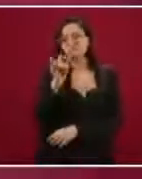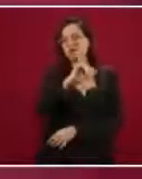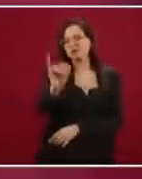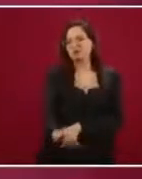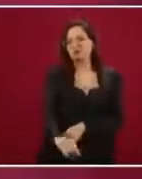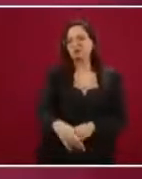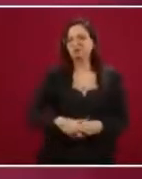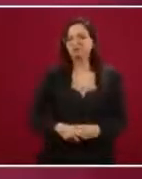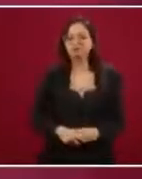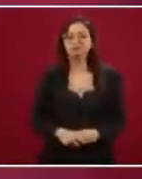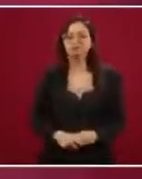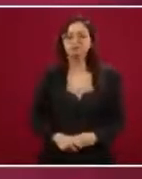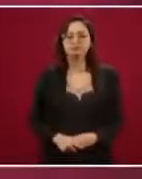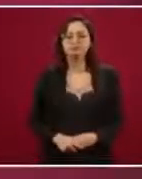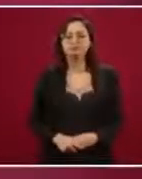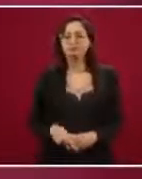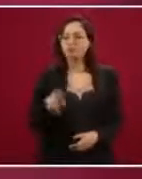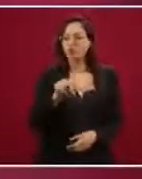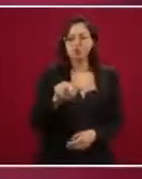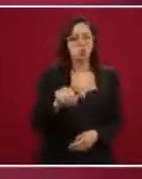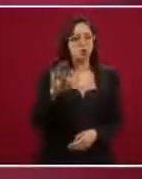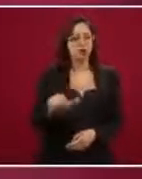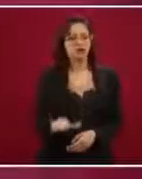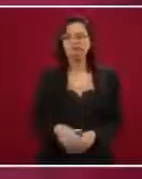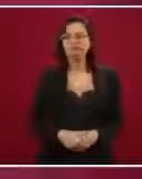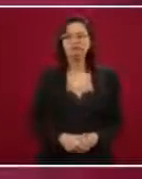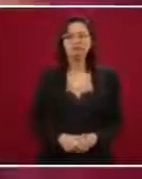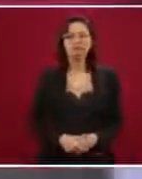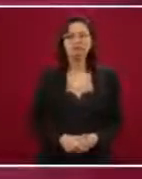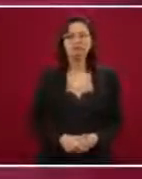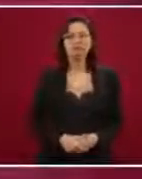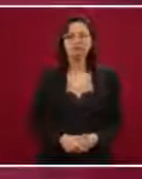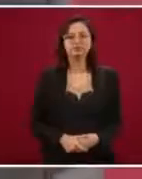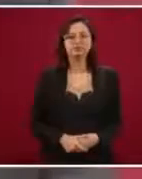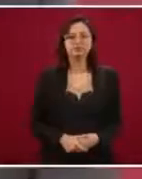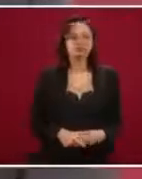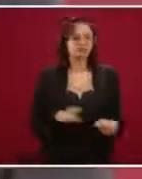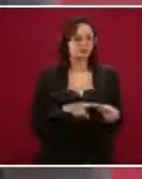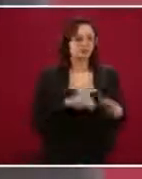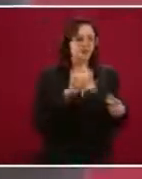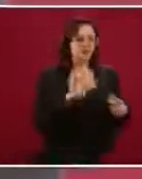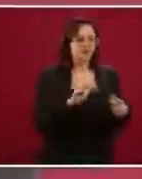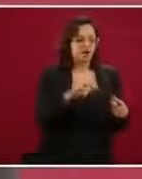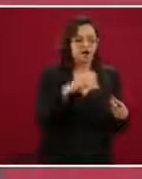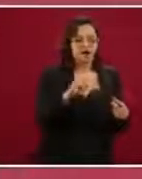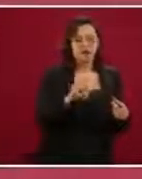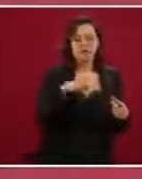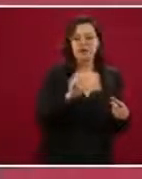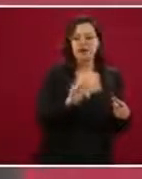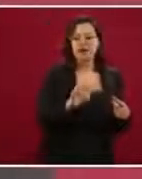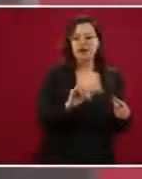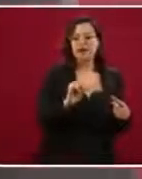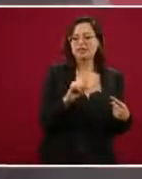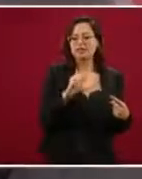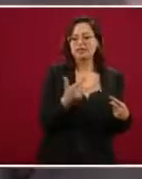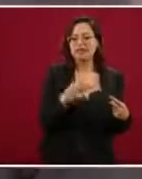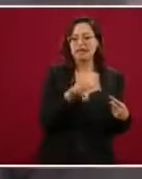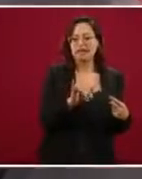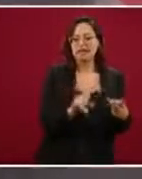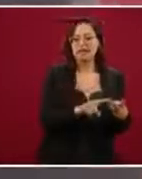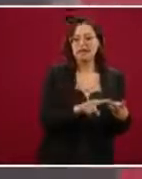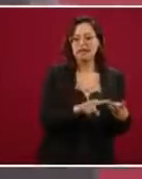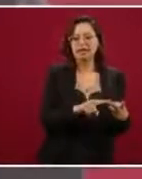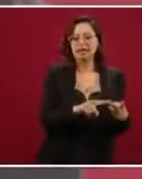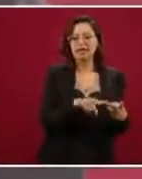país, nunca más. O sea, lo que le hicieron a Carmen Aristegui, lo que le hicieron